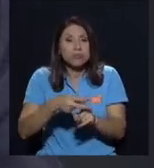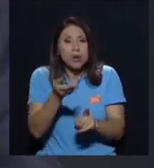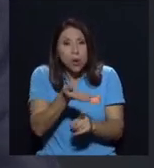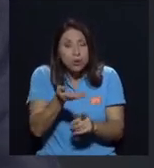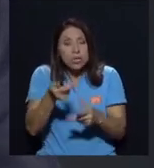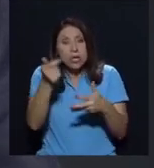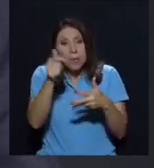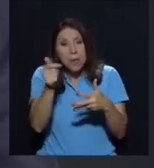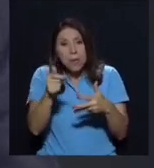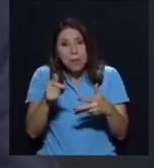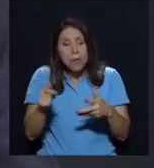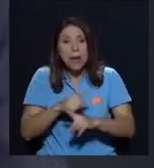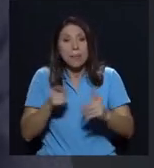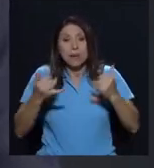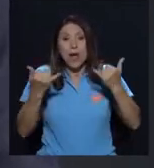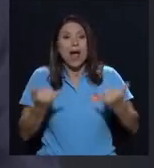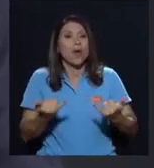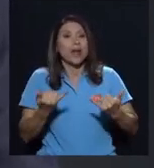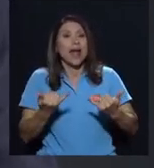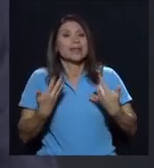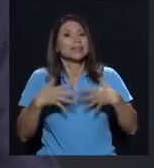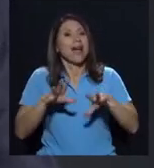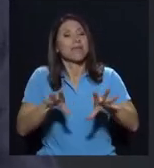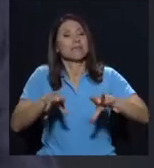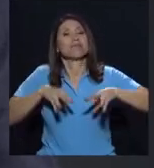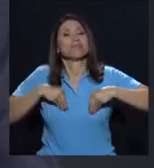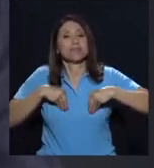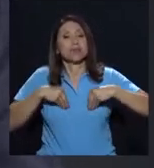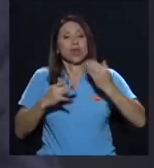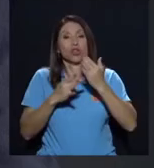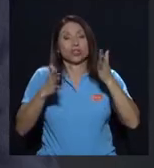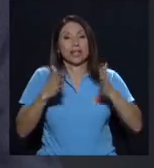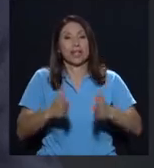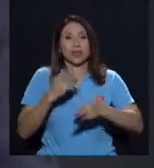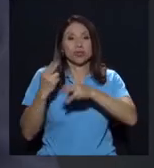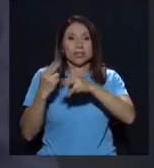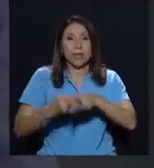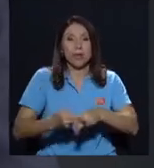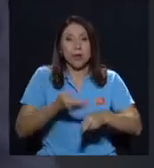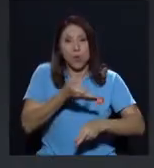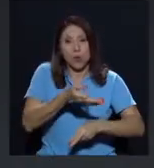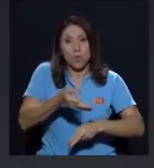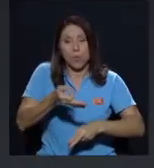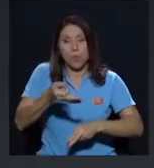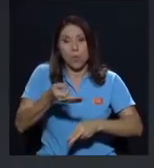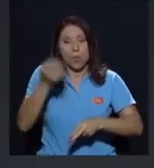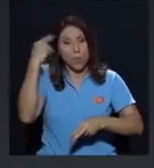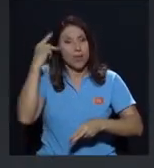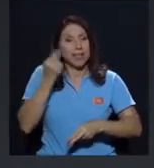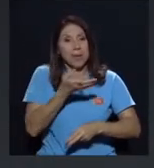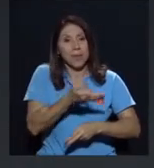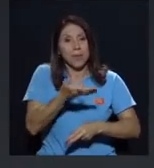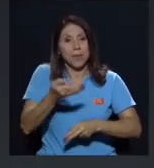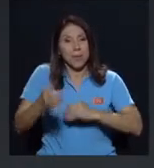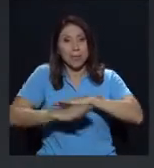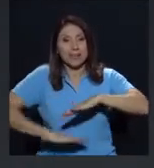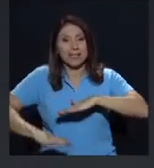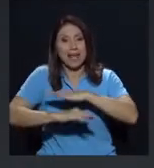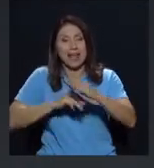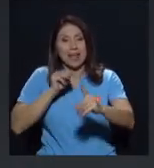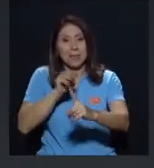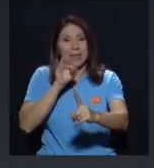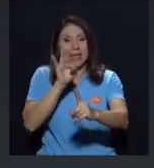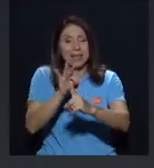adoptar lo que los técnicos llaman a una política monetaria basada en metas de inflación muchísimos en el banco